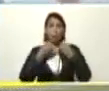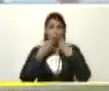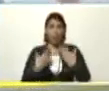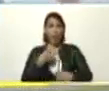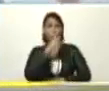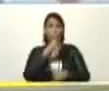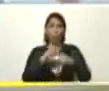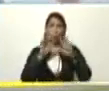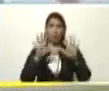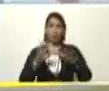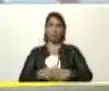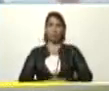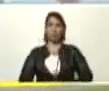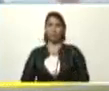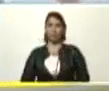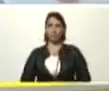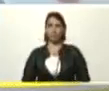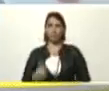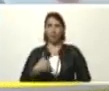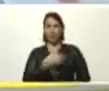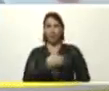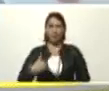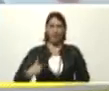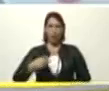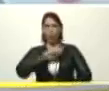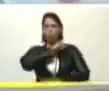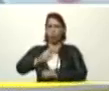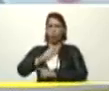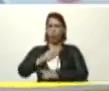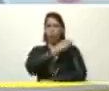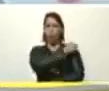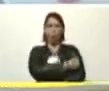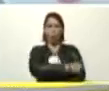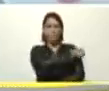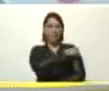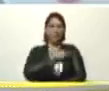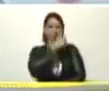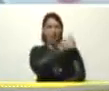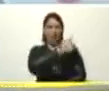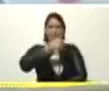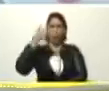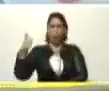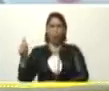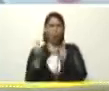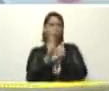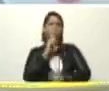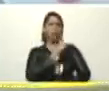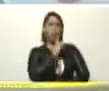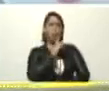1x10, y yo quiero que me denuncien hospital por hospital con